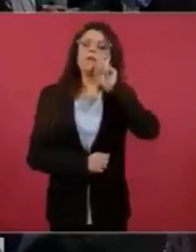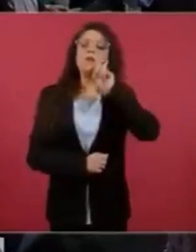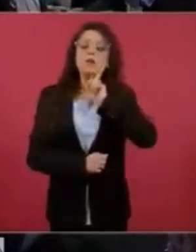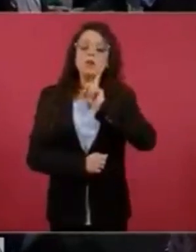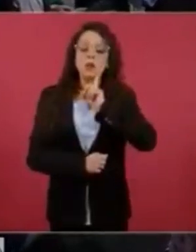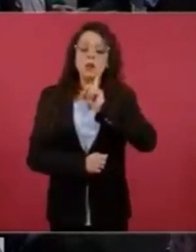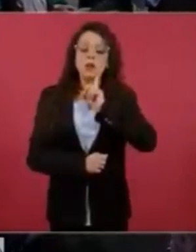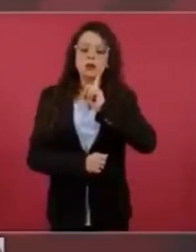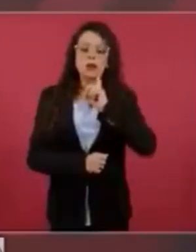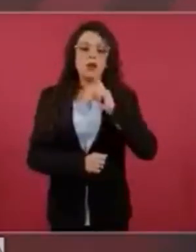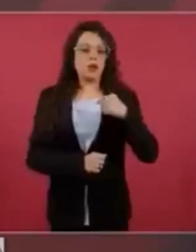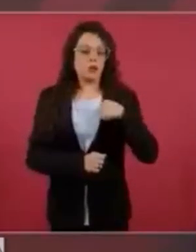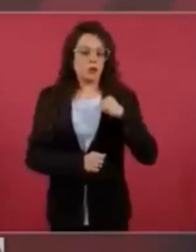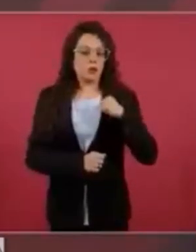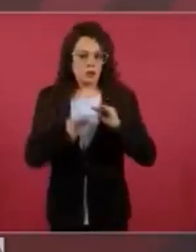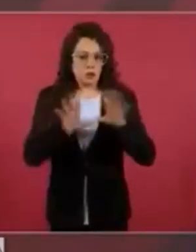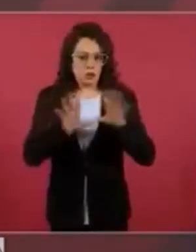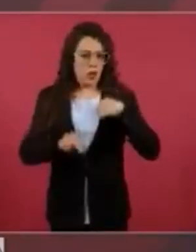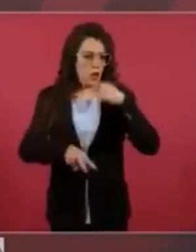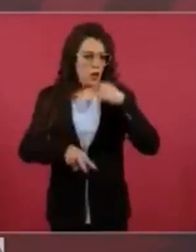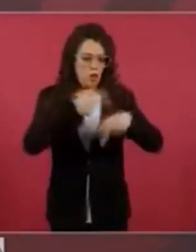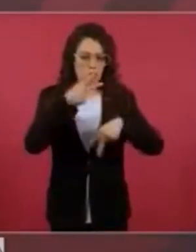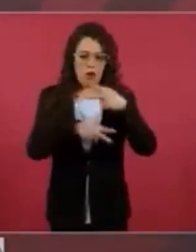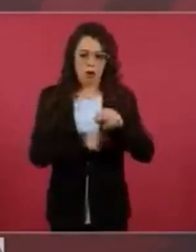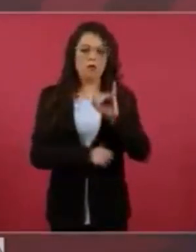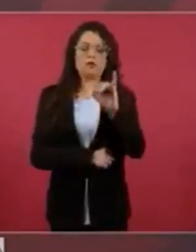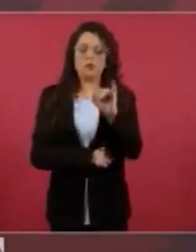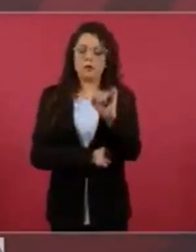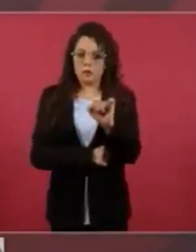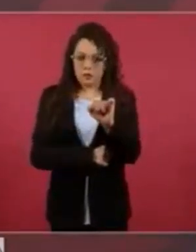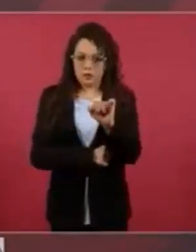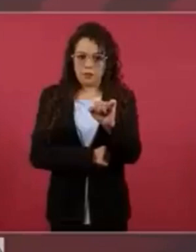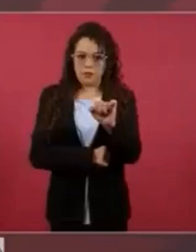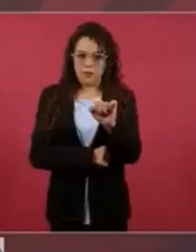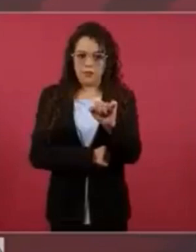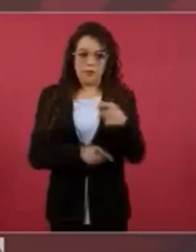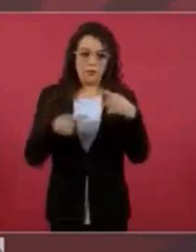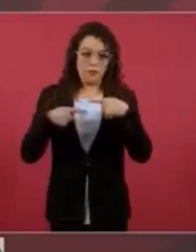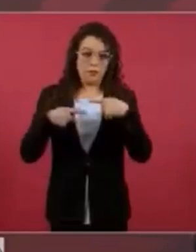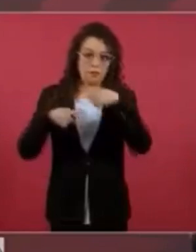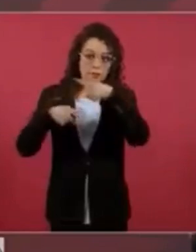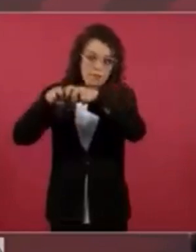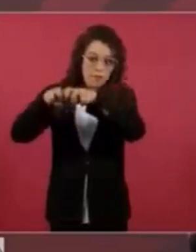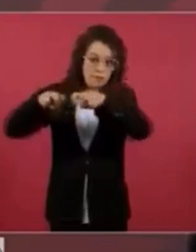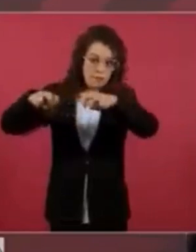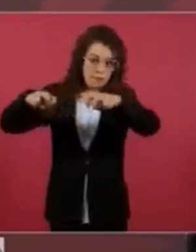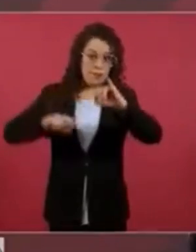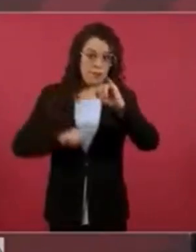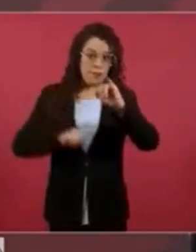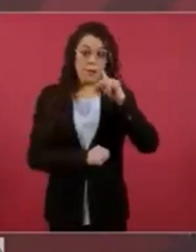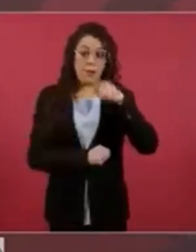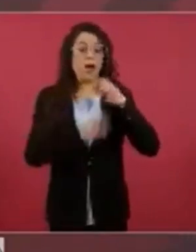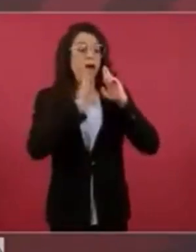estar, desde luego, en el acto, ellos van a estar ahí, pero no me voy a reunir